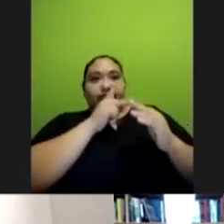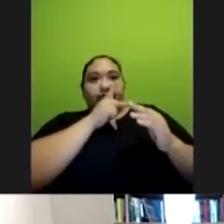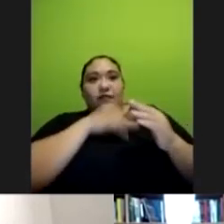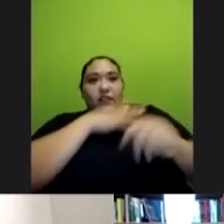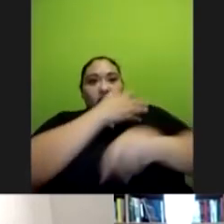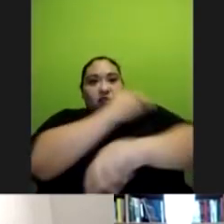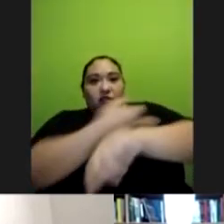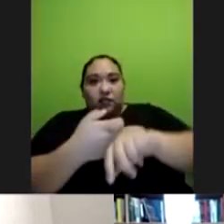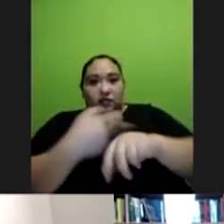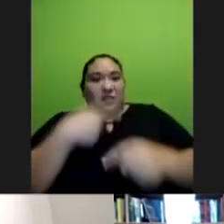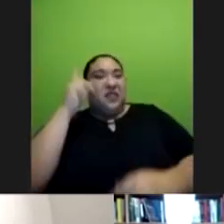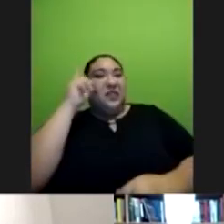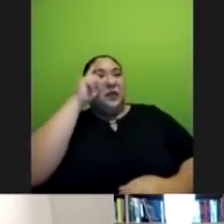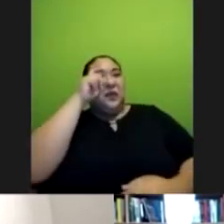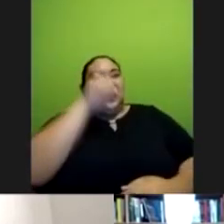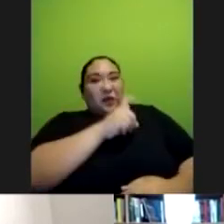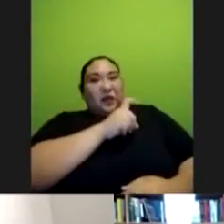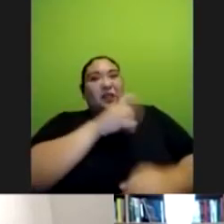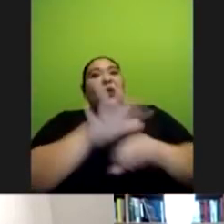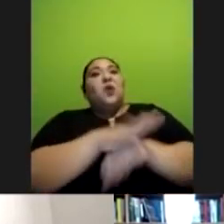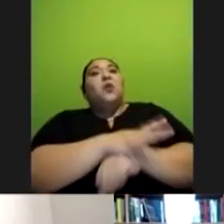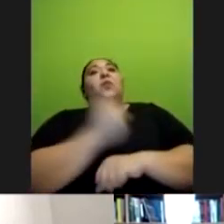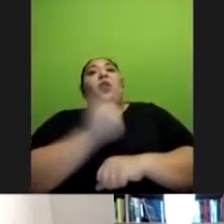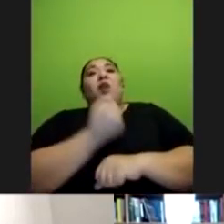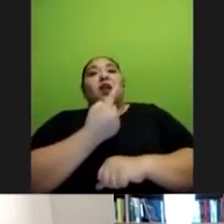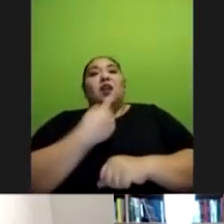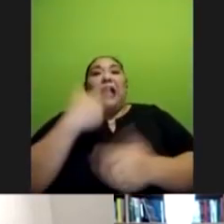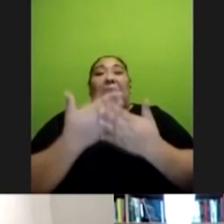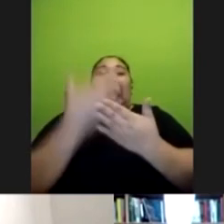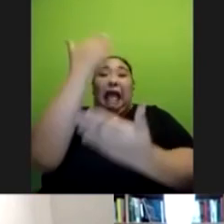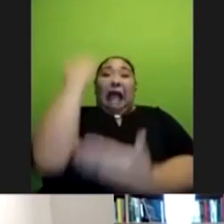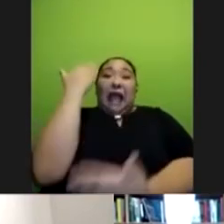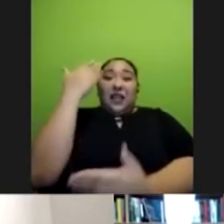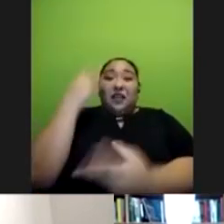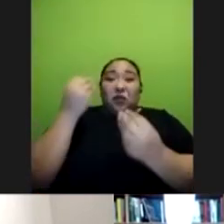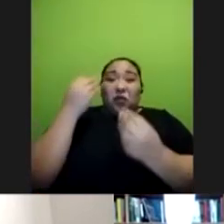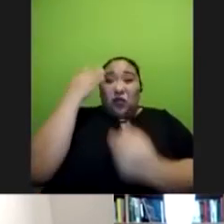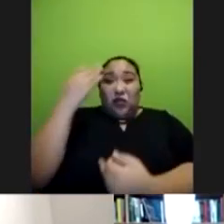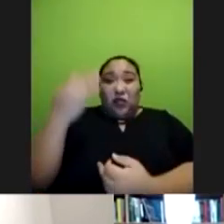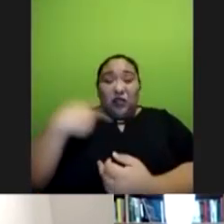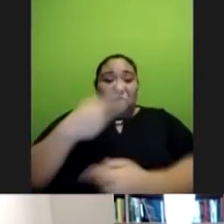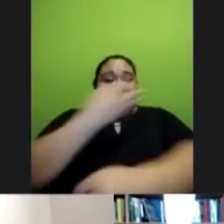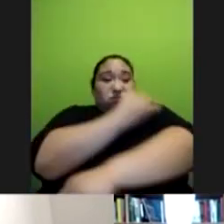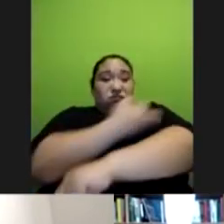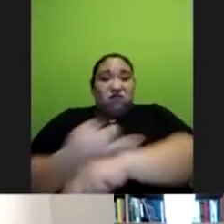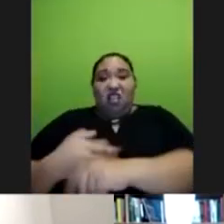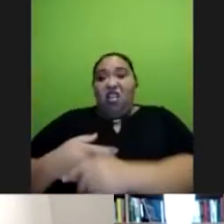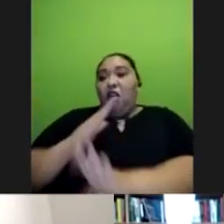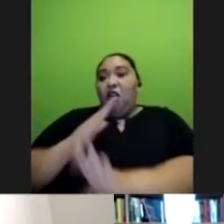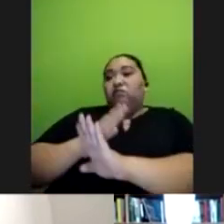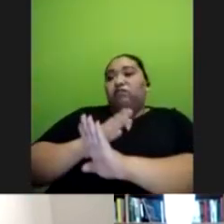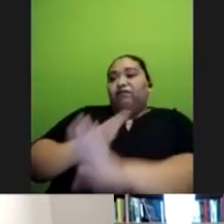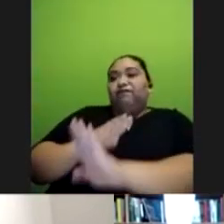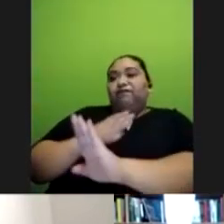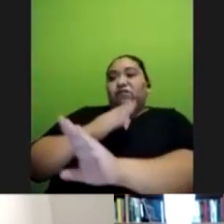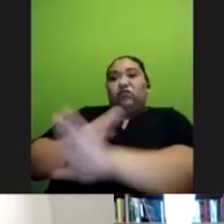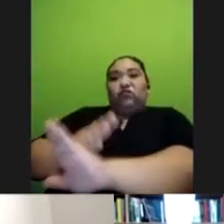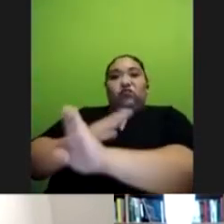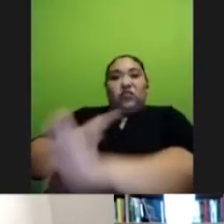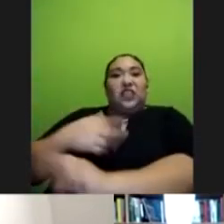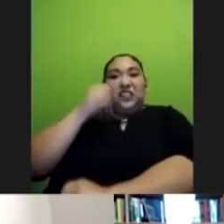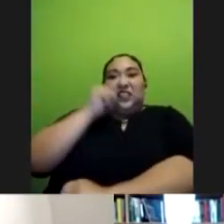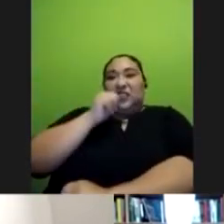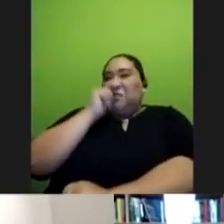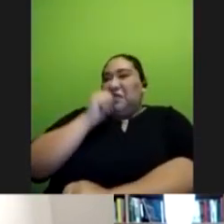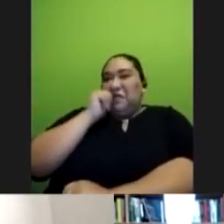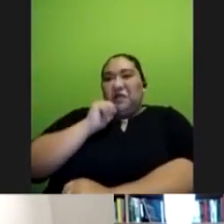generalmente salieron por no ser aceptados o por ser rechazados por sus familias y que pues ahora están ahí y pueden